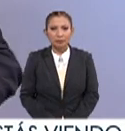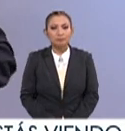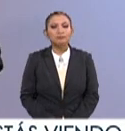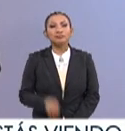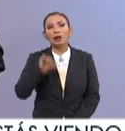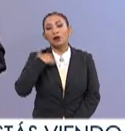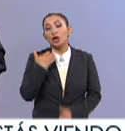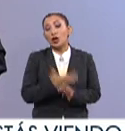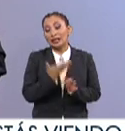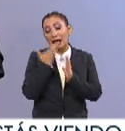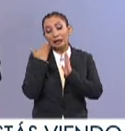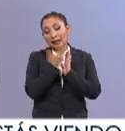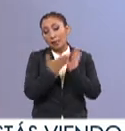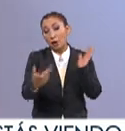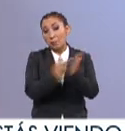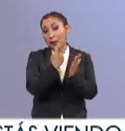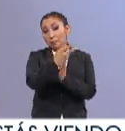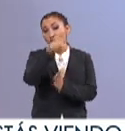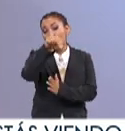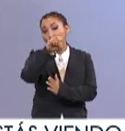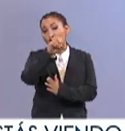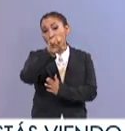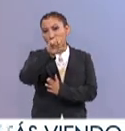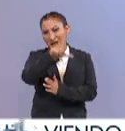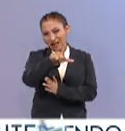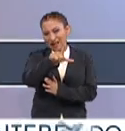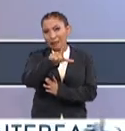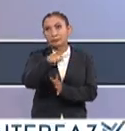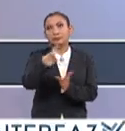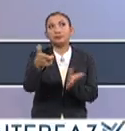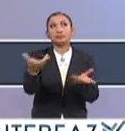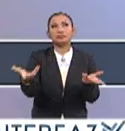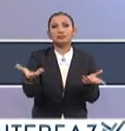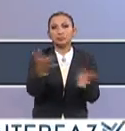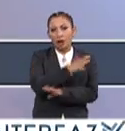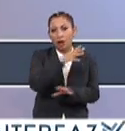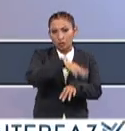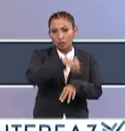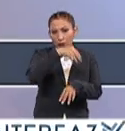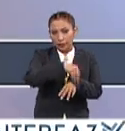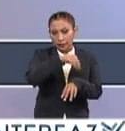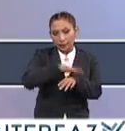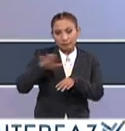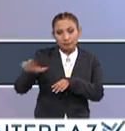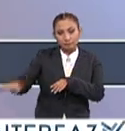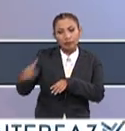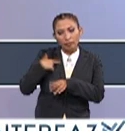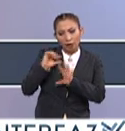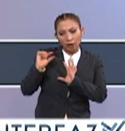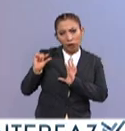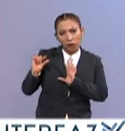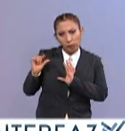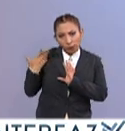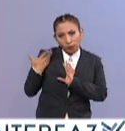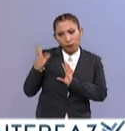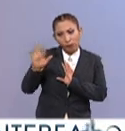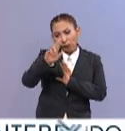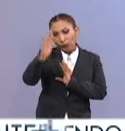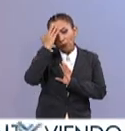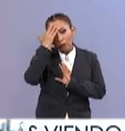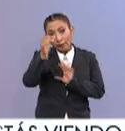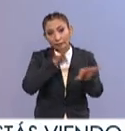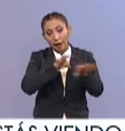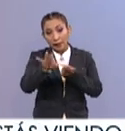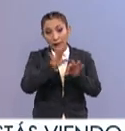Y es temporada de entrega de premios Nobel desde Suecia, así que pues acaba de estar reconociendo